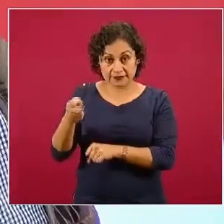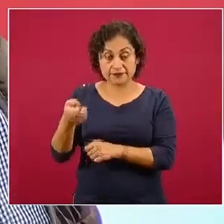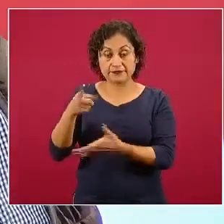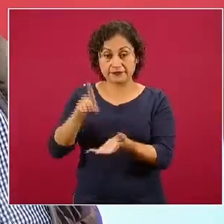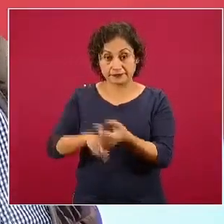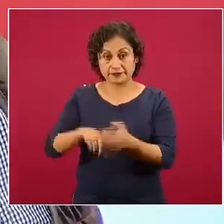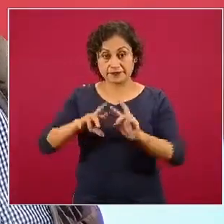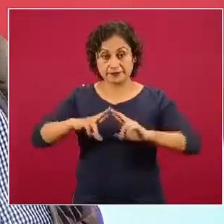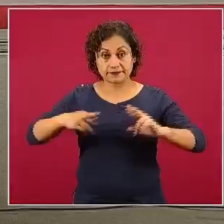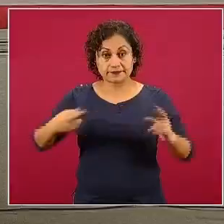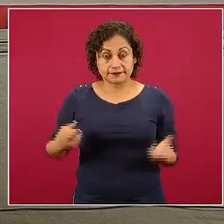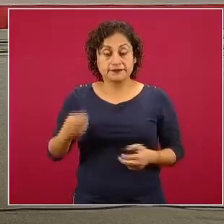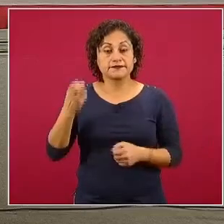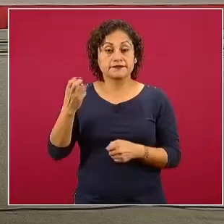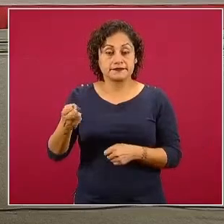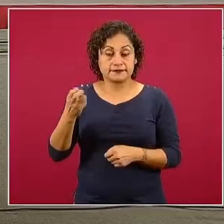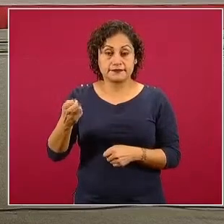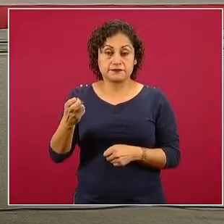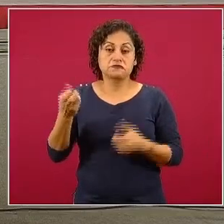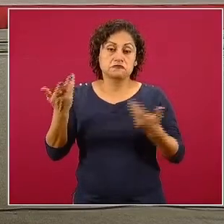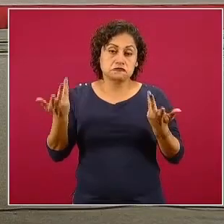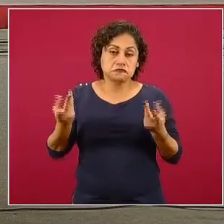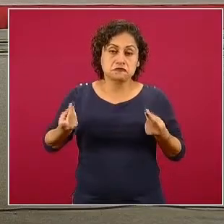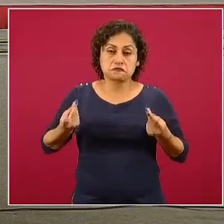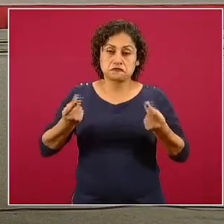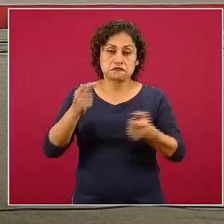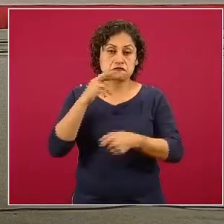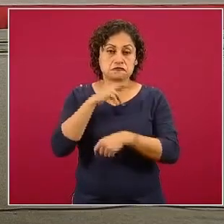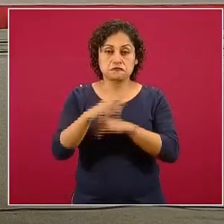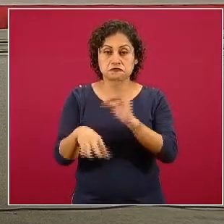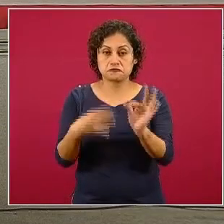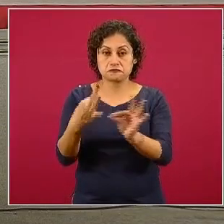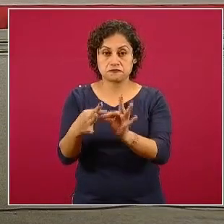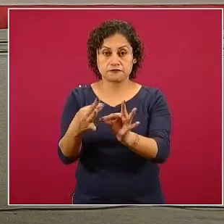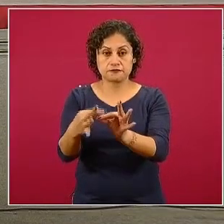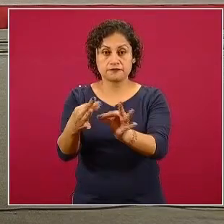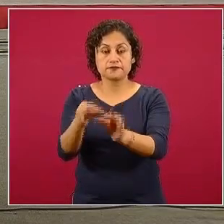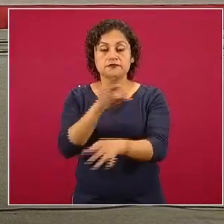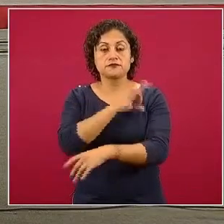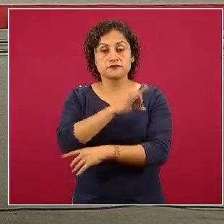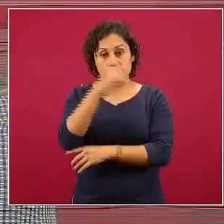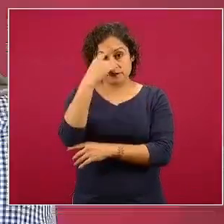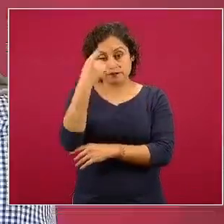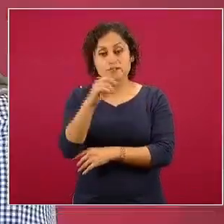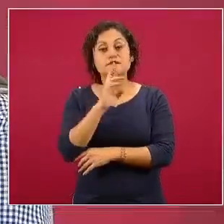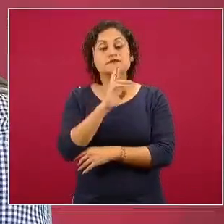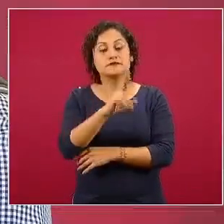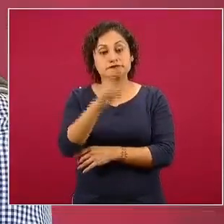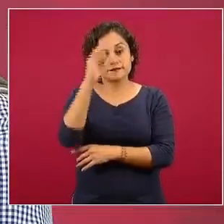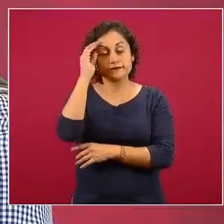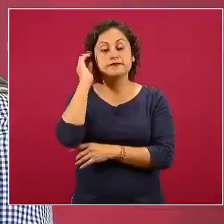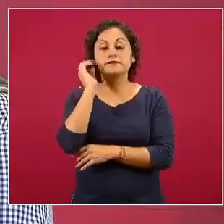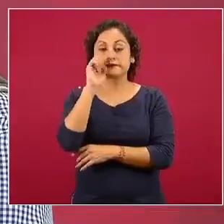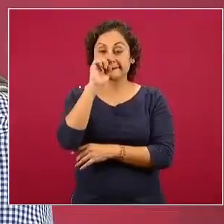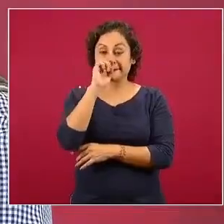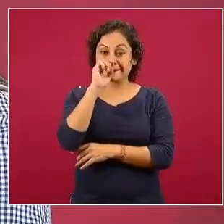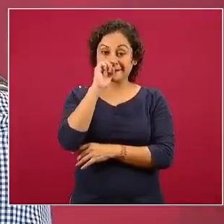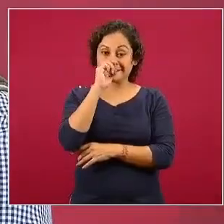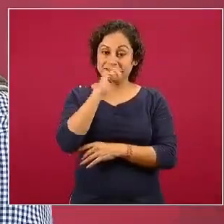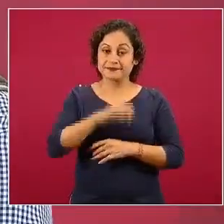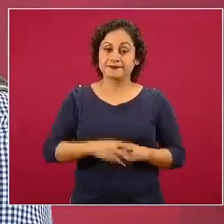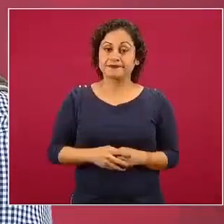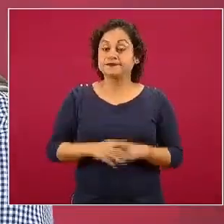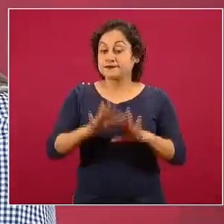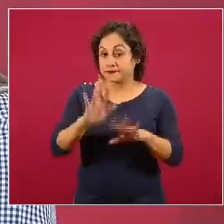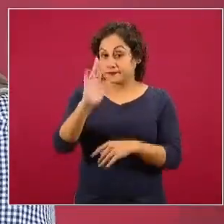este tipo de muestras, van a poder ser más eficientes y más oportunos en dar un resultado. Recordando que inclusive muchos